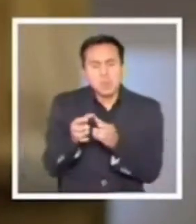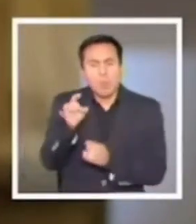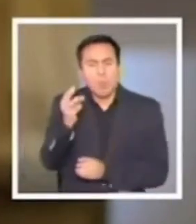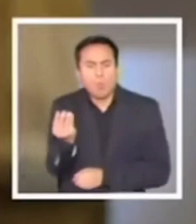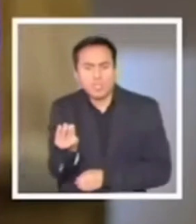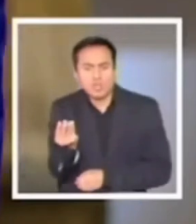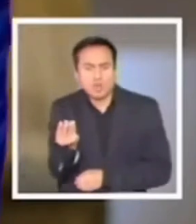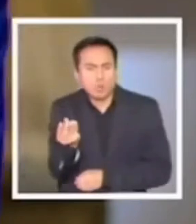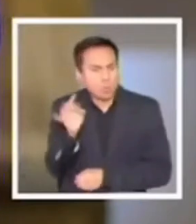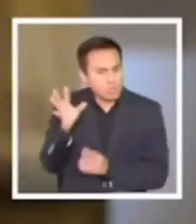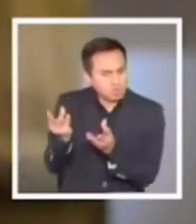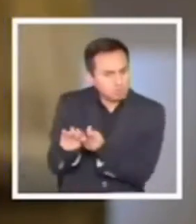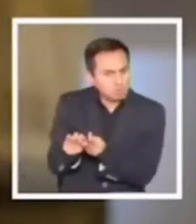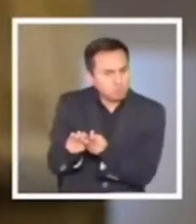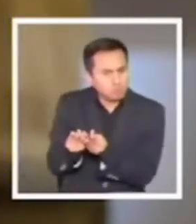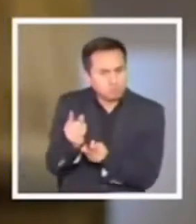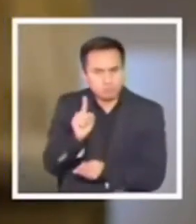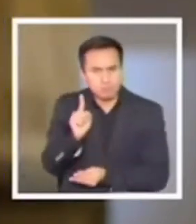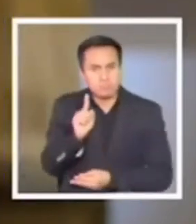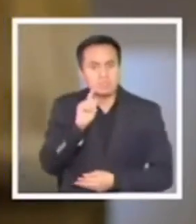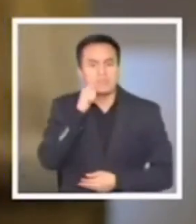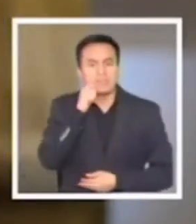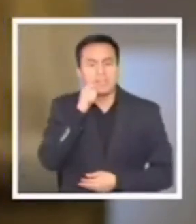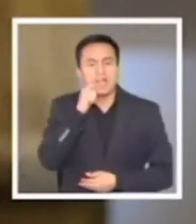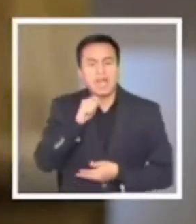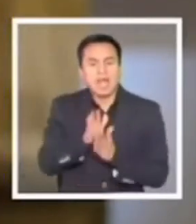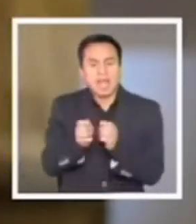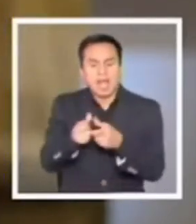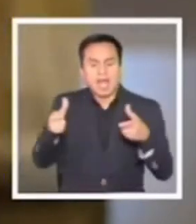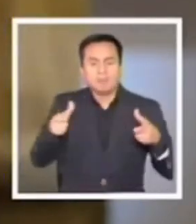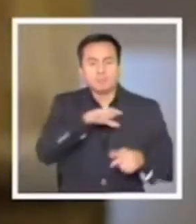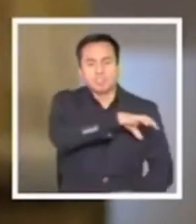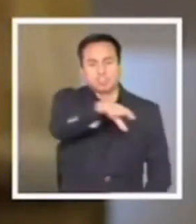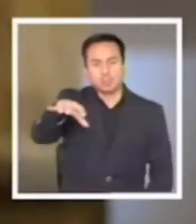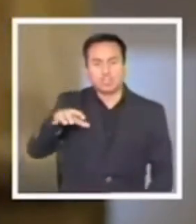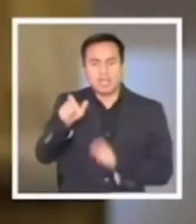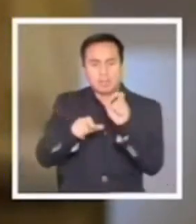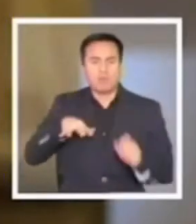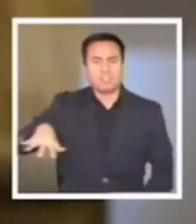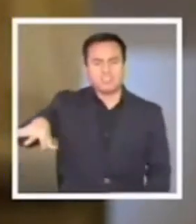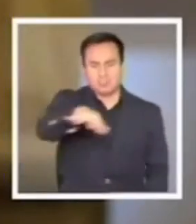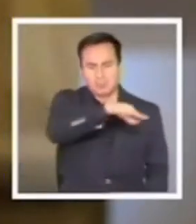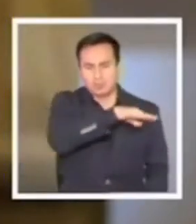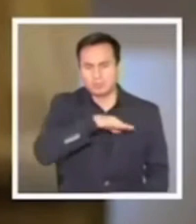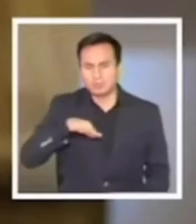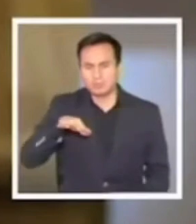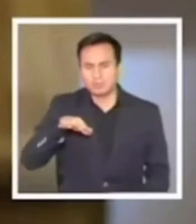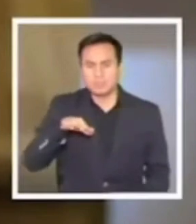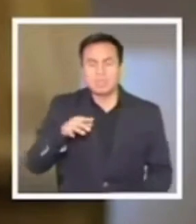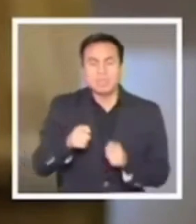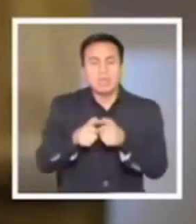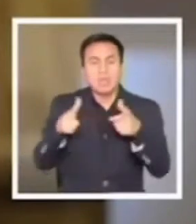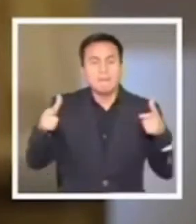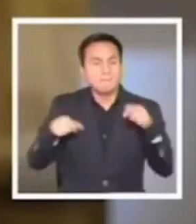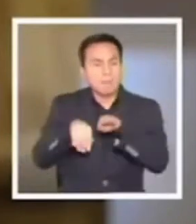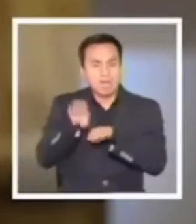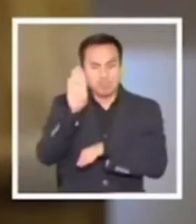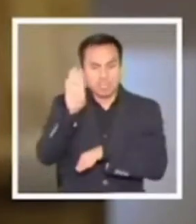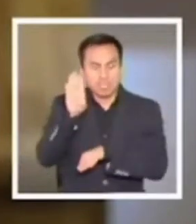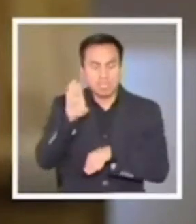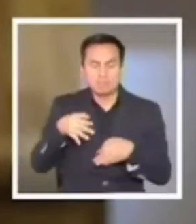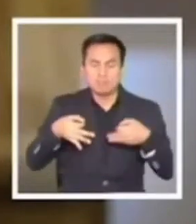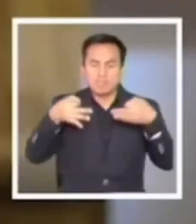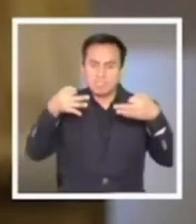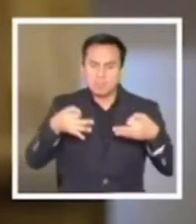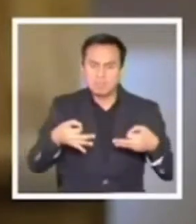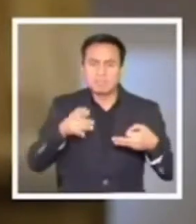general. Le dice al presidente de Chile, Gabriel Boric, que pues es heredero de los ideales del doctor Salvador Allende.